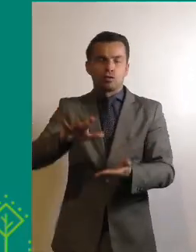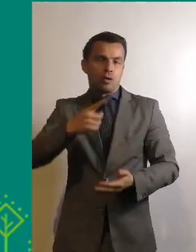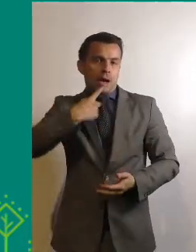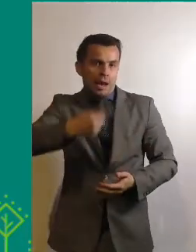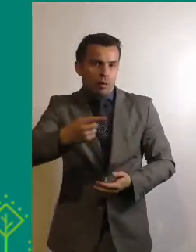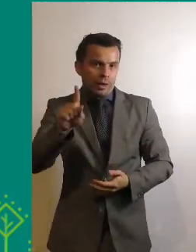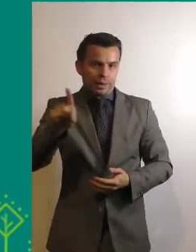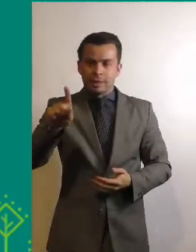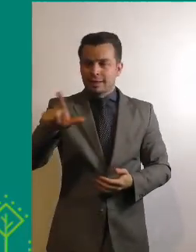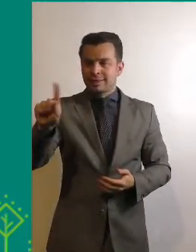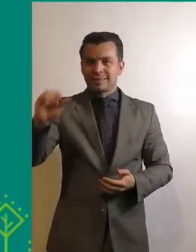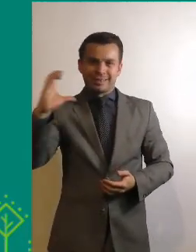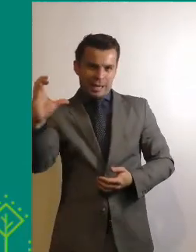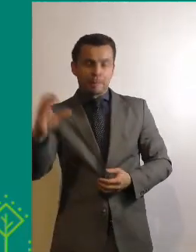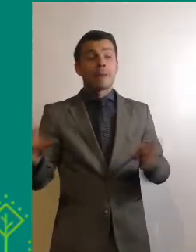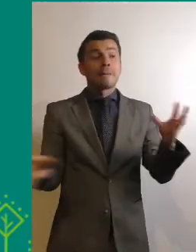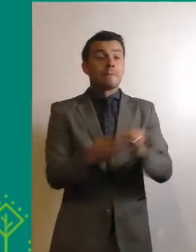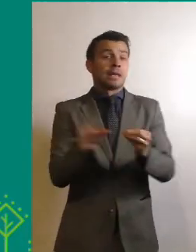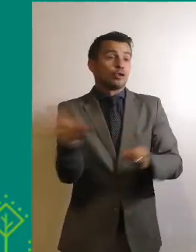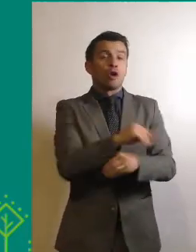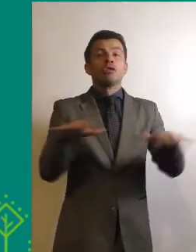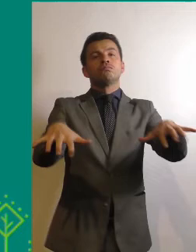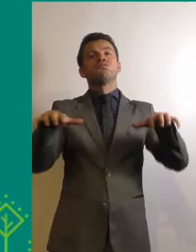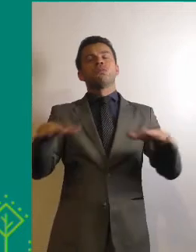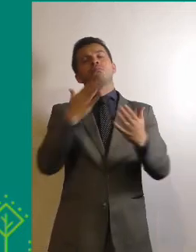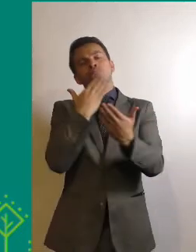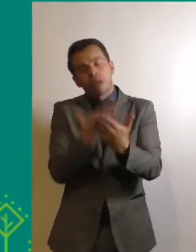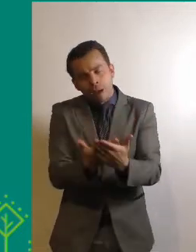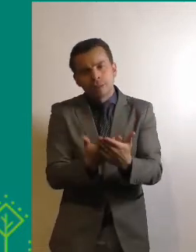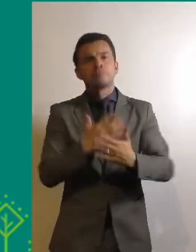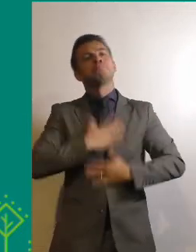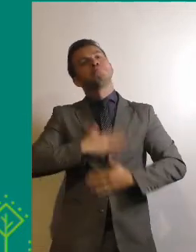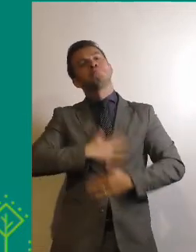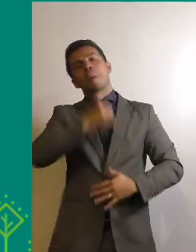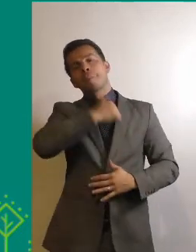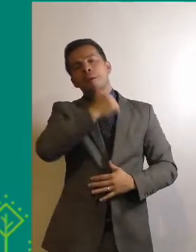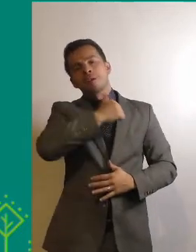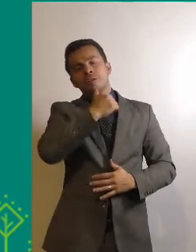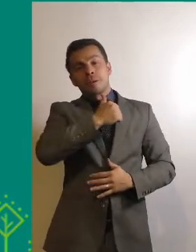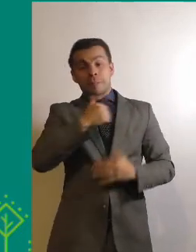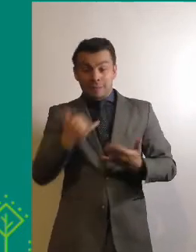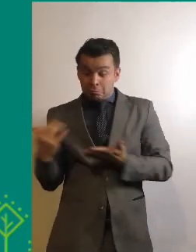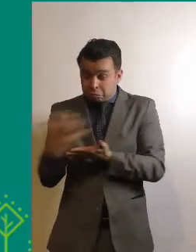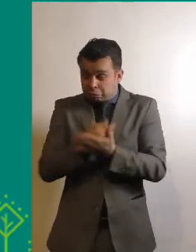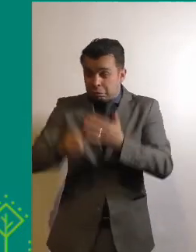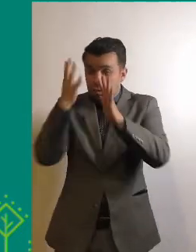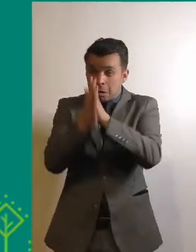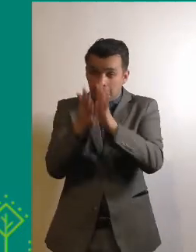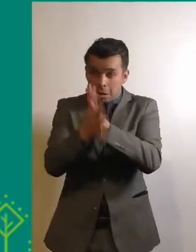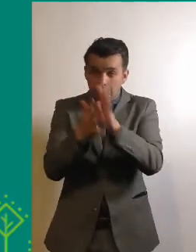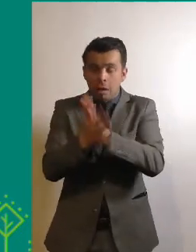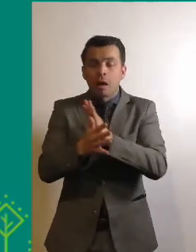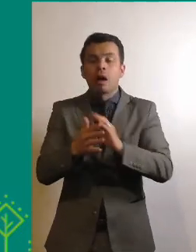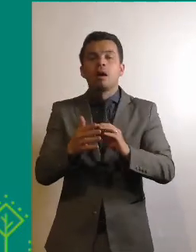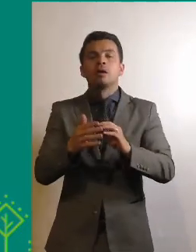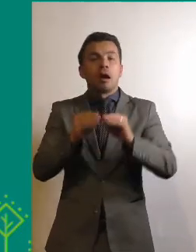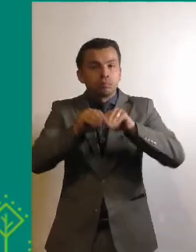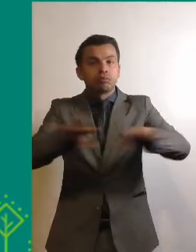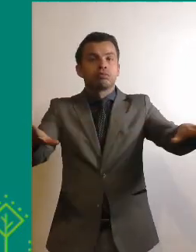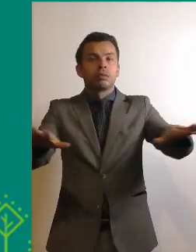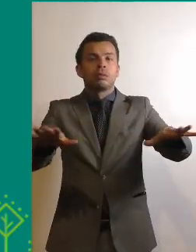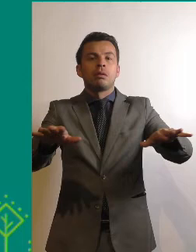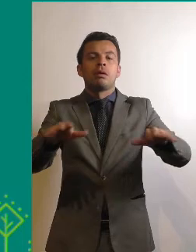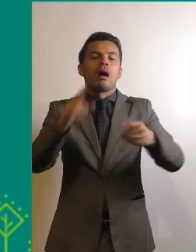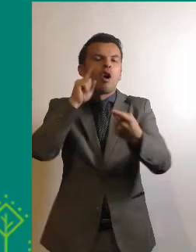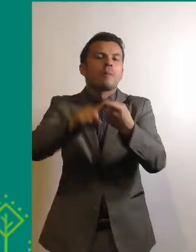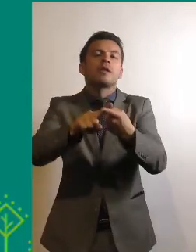paciencia de escuchar este informe de rendición de cuentas que ha sido estructurado con ustedes y para ustedes. Muchas